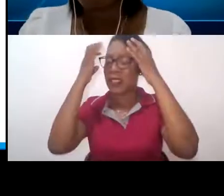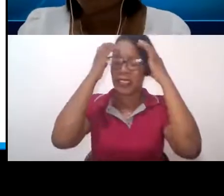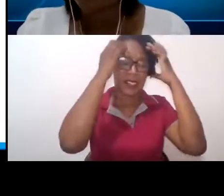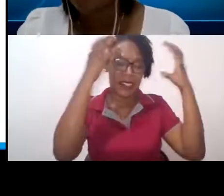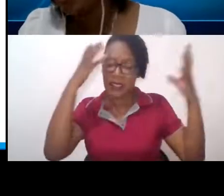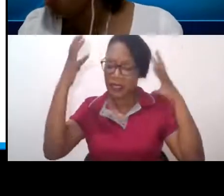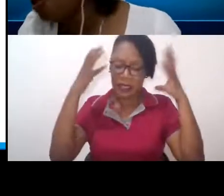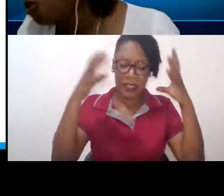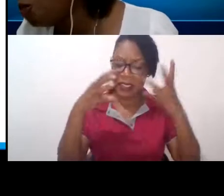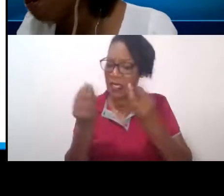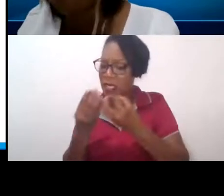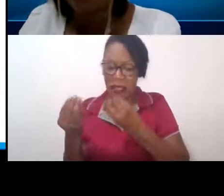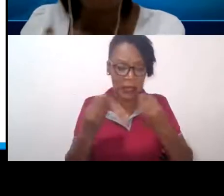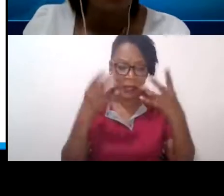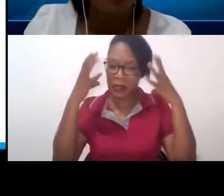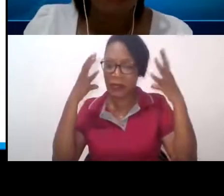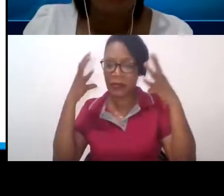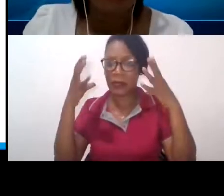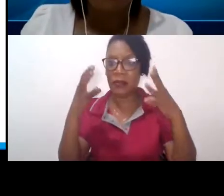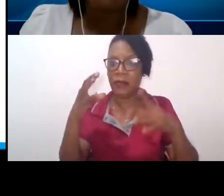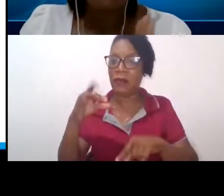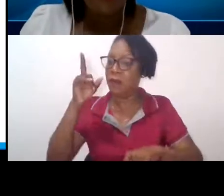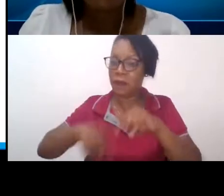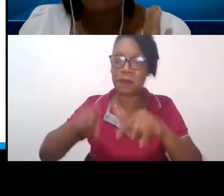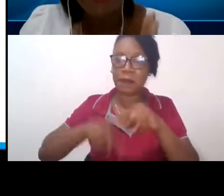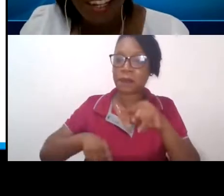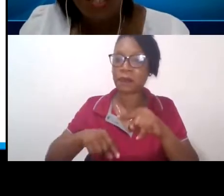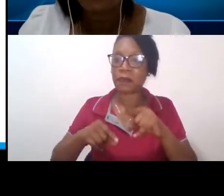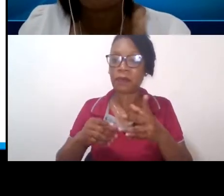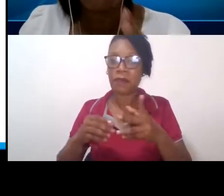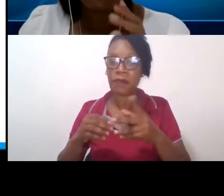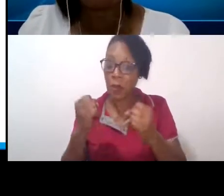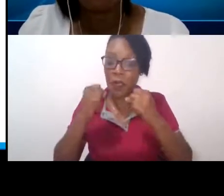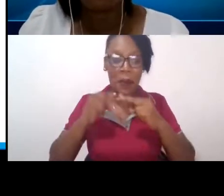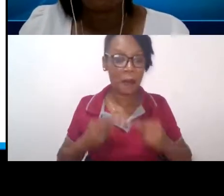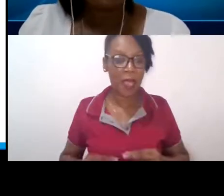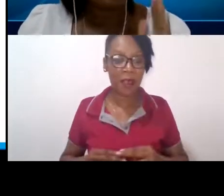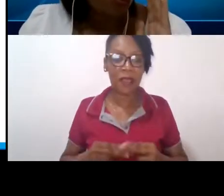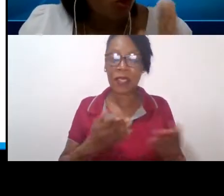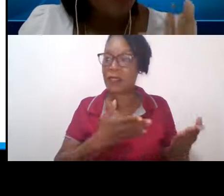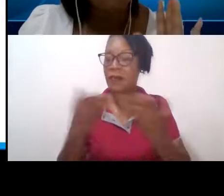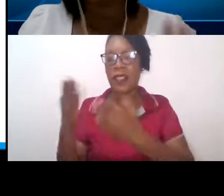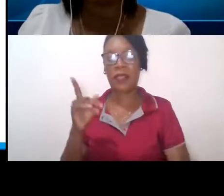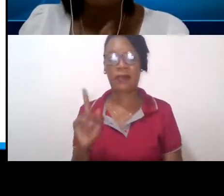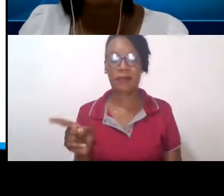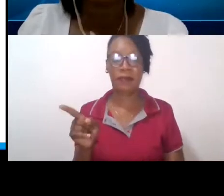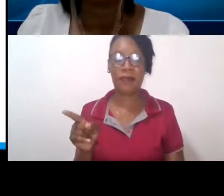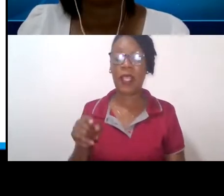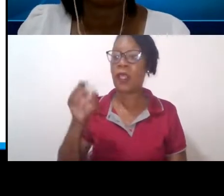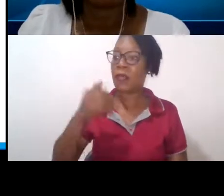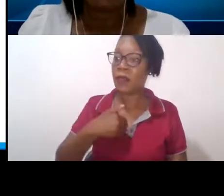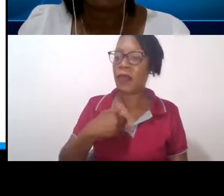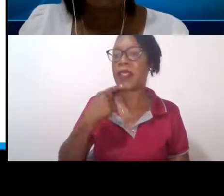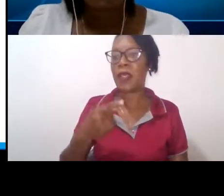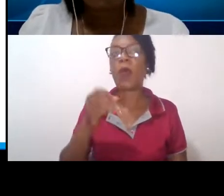mostró nervioso, vea, y no hubo poder humano que hiciera que ese niño se fuera con él. Él tuvo que decirle que lo iba a llevar